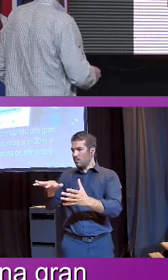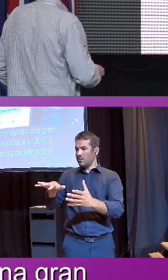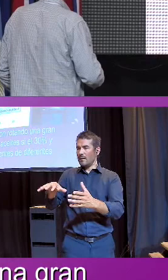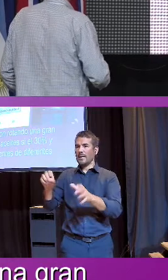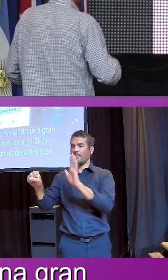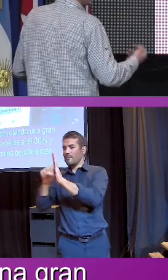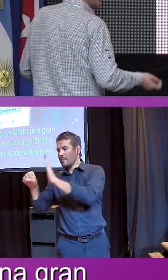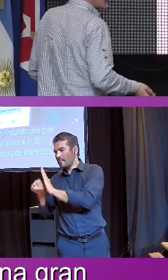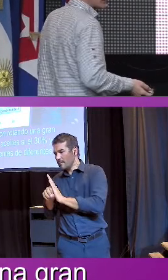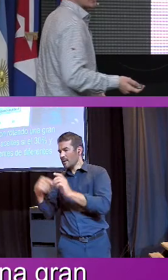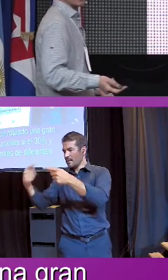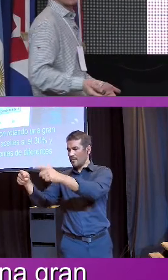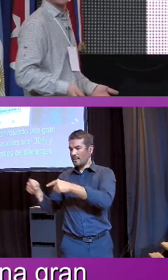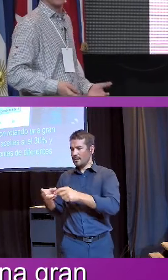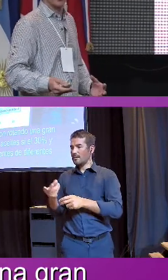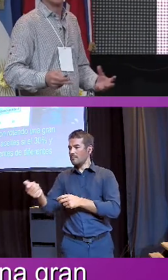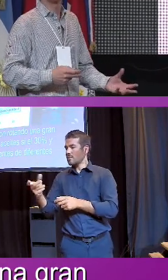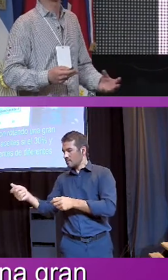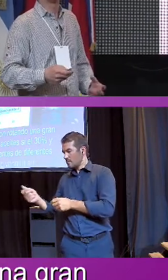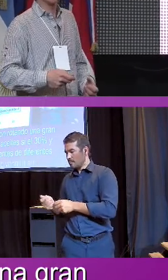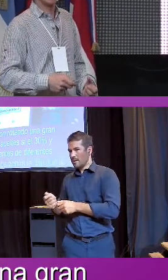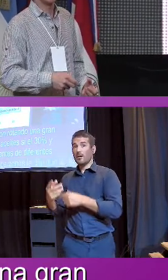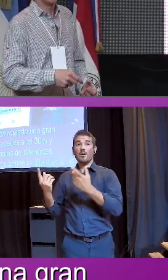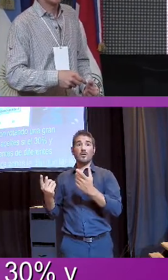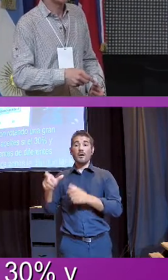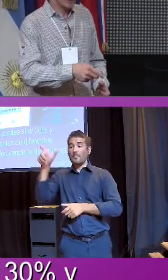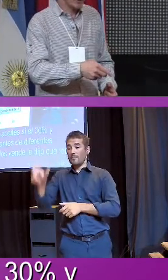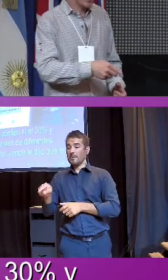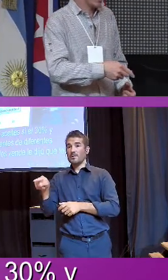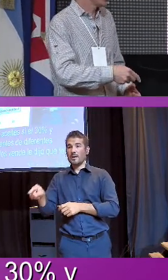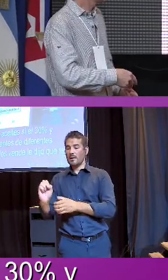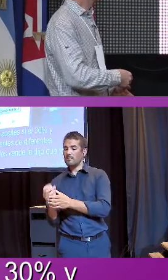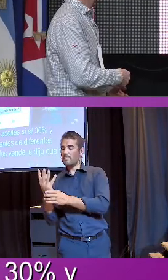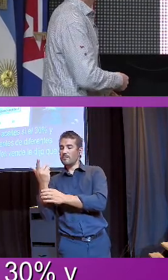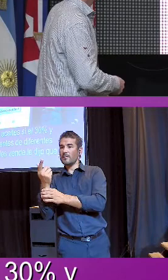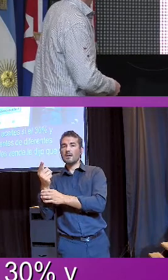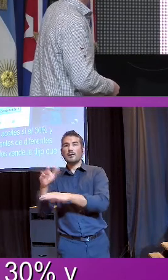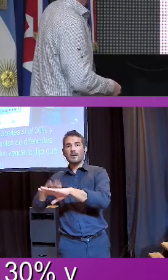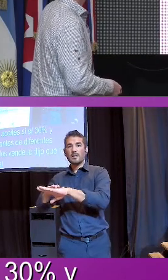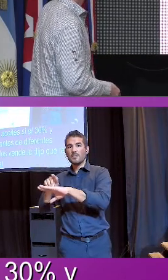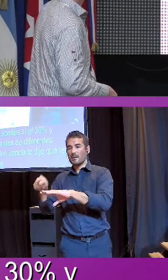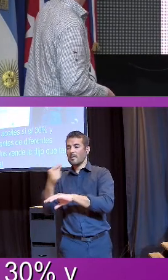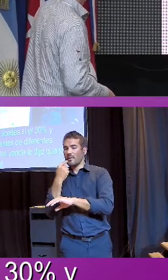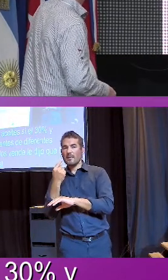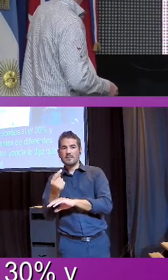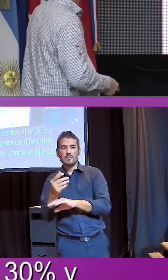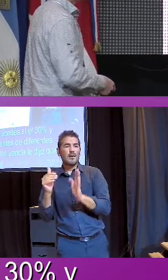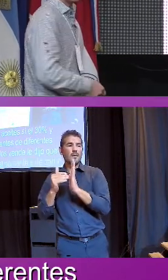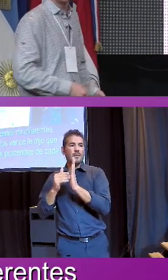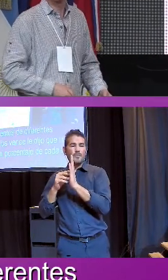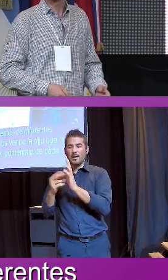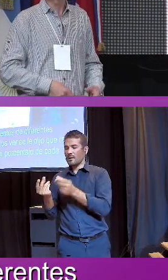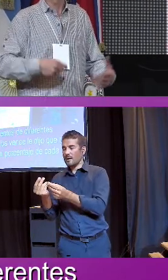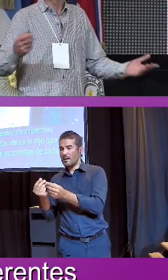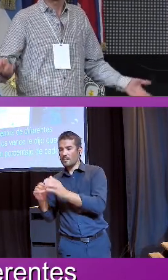o que el cultivador que se los vende les dijo que tenía tal o cual concentración o tal o cual porcentaje de cada cosa. Fíjense